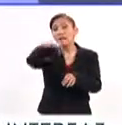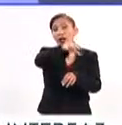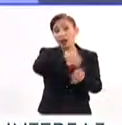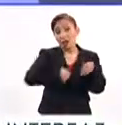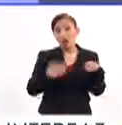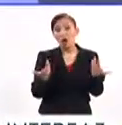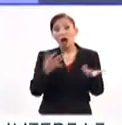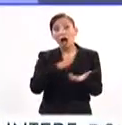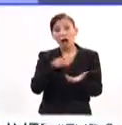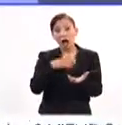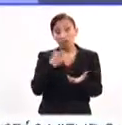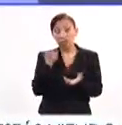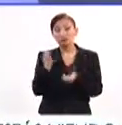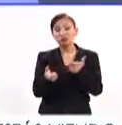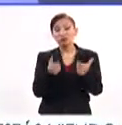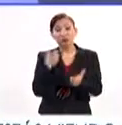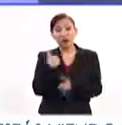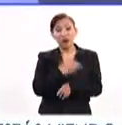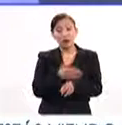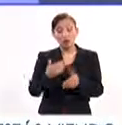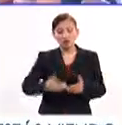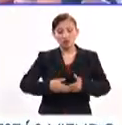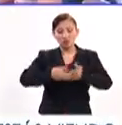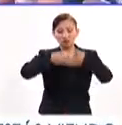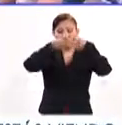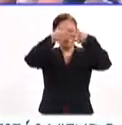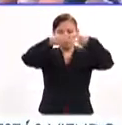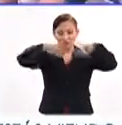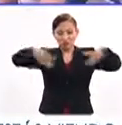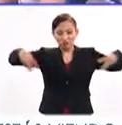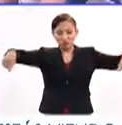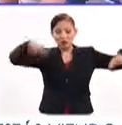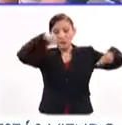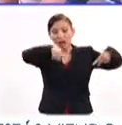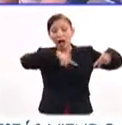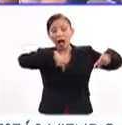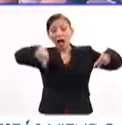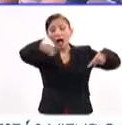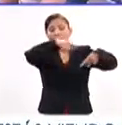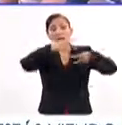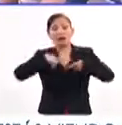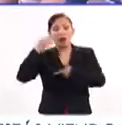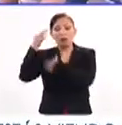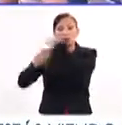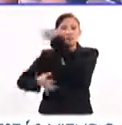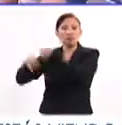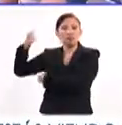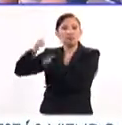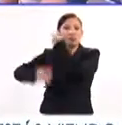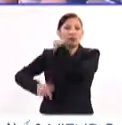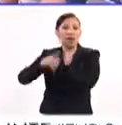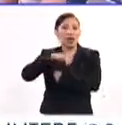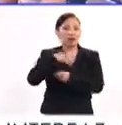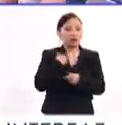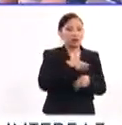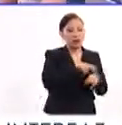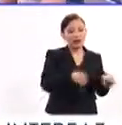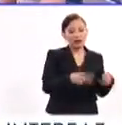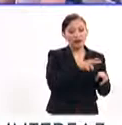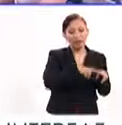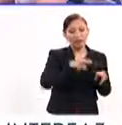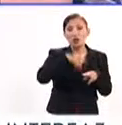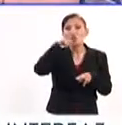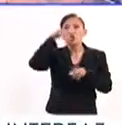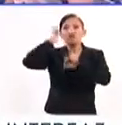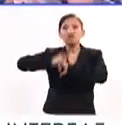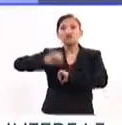del teatro, que cada vez que se levanta el telón, detrás de ese telón hay un telonero. Hay un taquillero, hay un